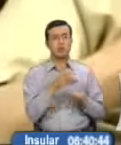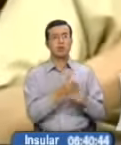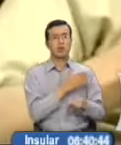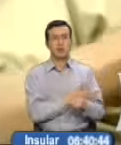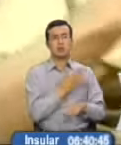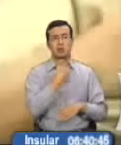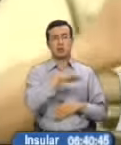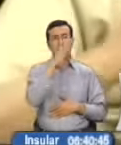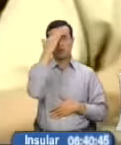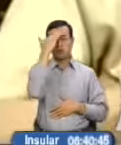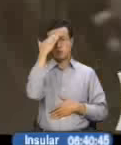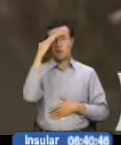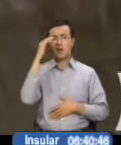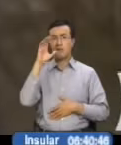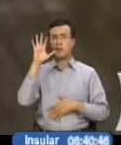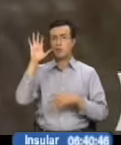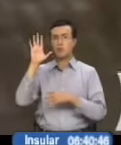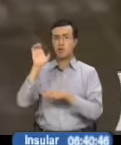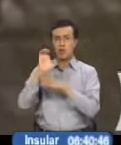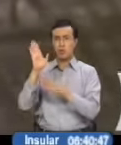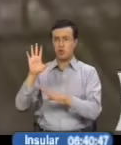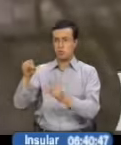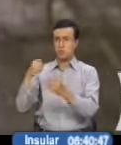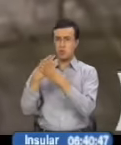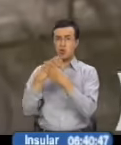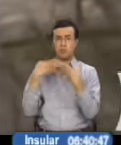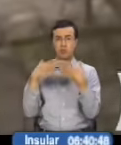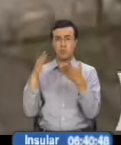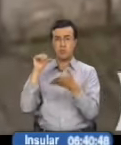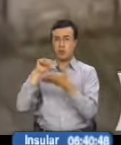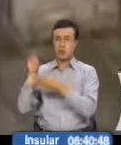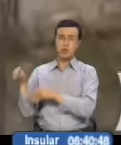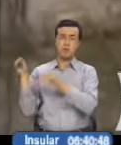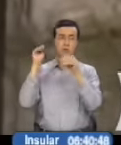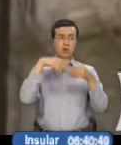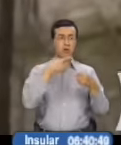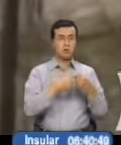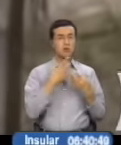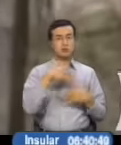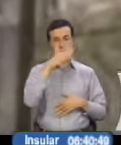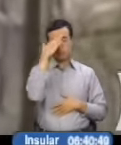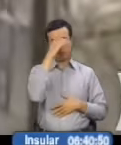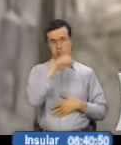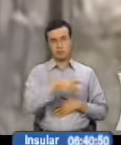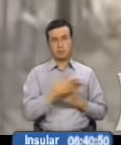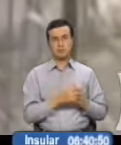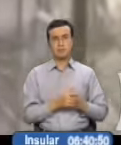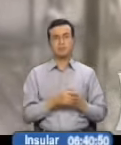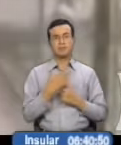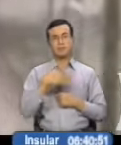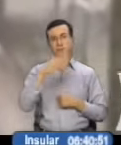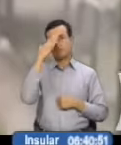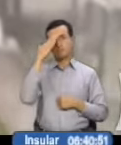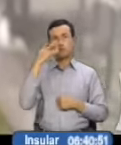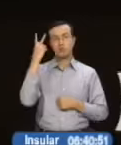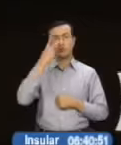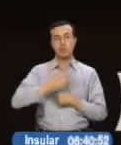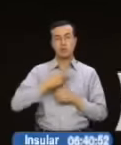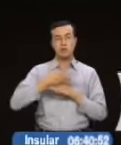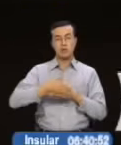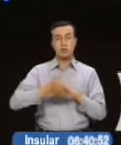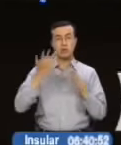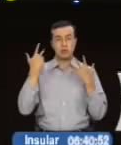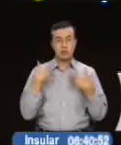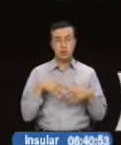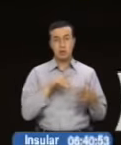conocido de la detención de Jarrín en Ciudad de Panamá, así como de su traslado a Quito. Como se recordará, 2 días después de haber